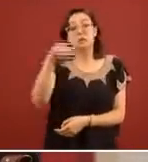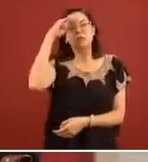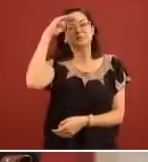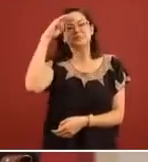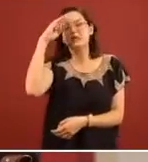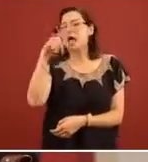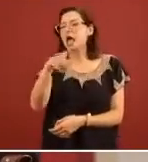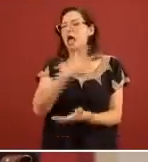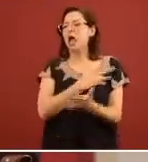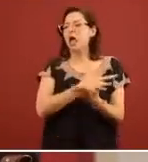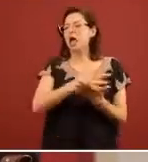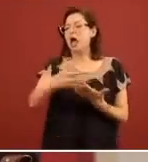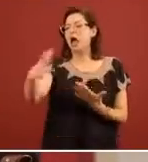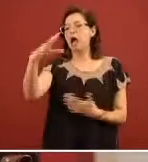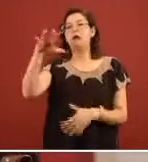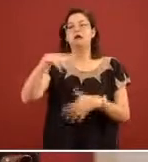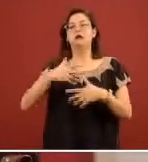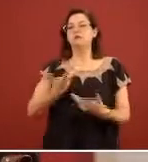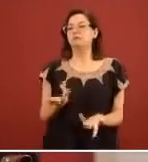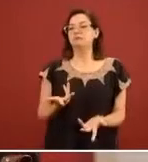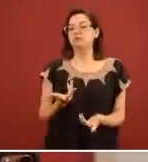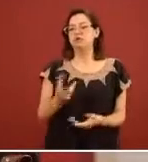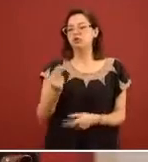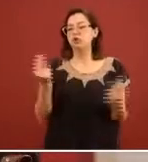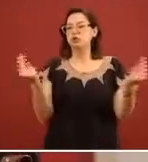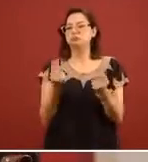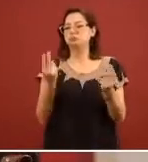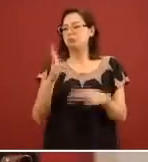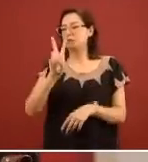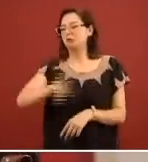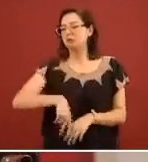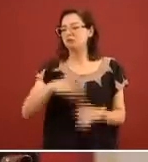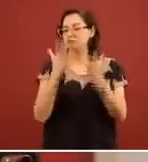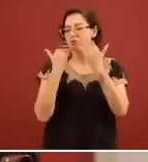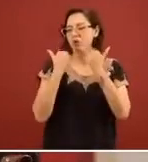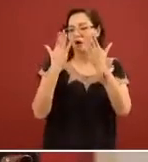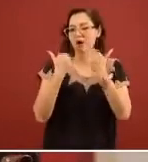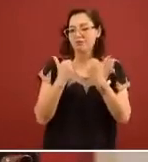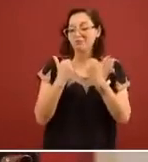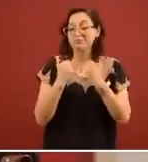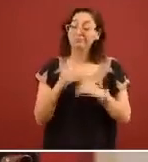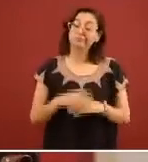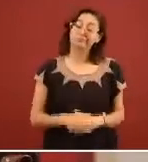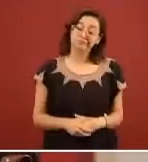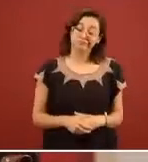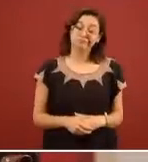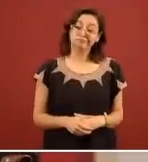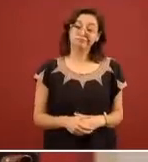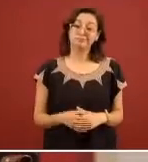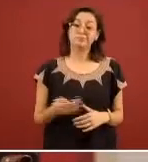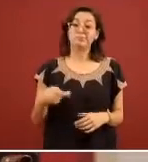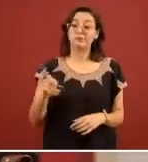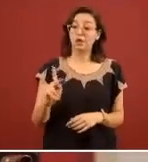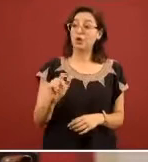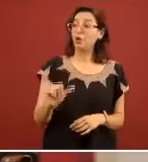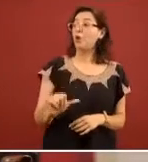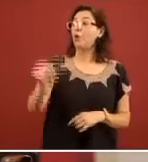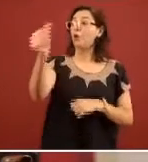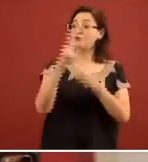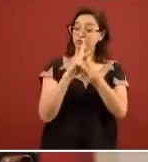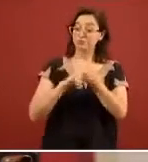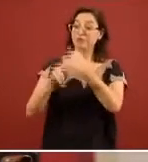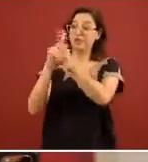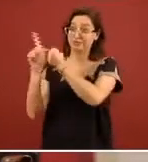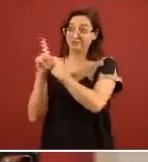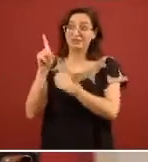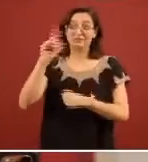alaraca innecesaria, que es algo que no corresponde con la realidad. La experiencia vivida en los países que ya han tenido esta